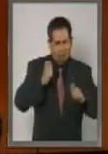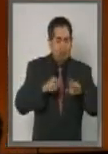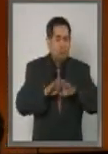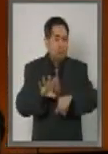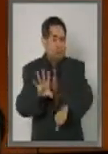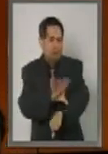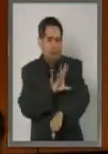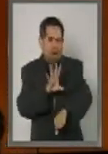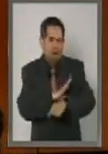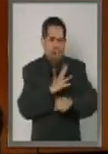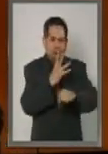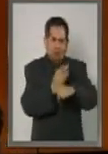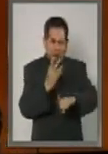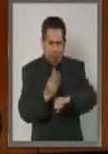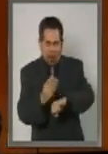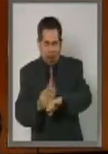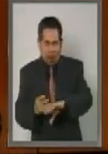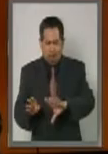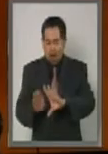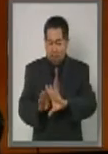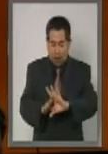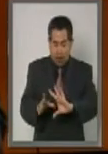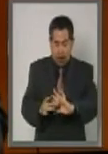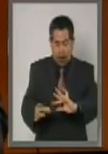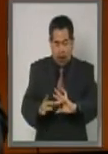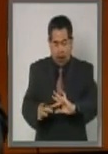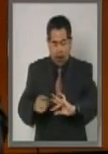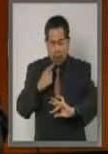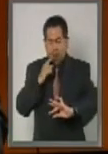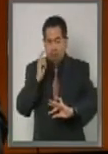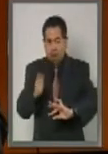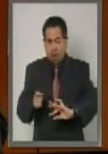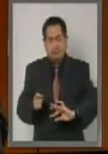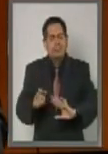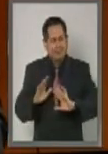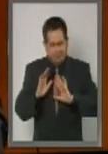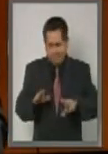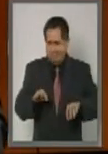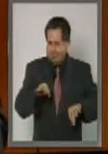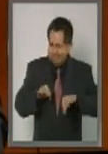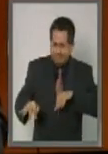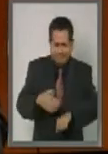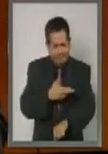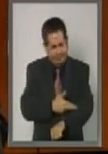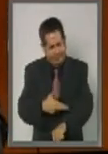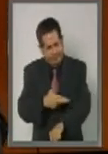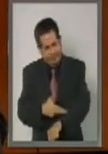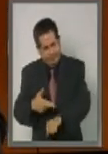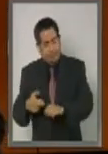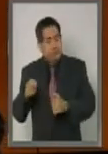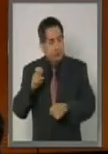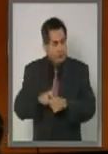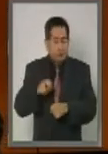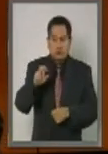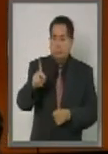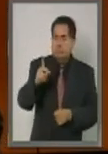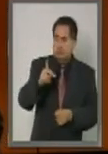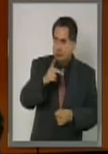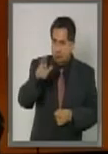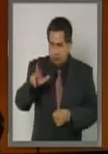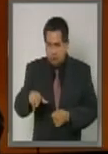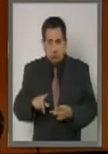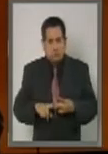desastres naturales y sus daños en las redes eléctricas, están ya trabajando, tanto en Puerto Rico como en Cuba,